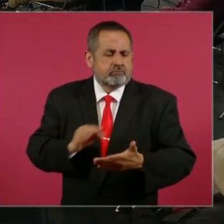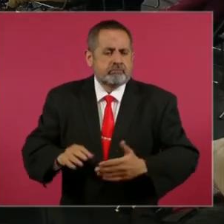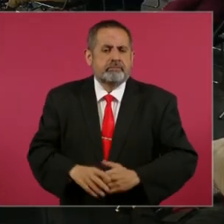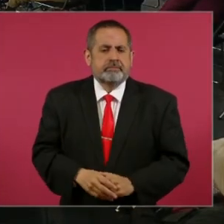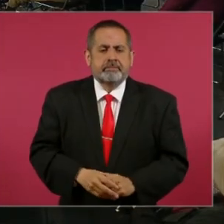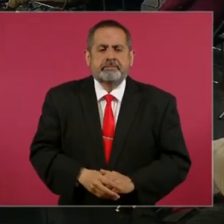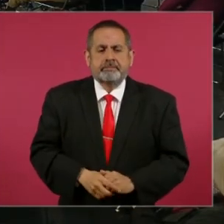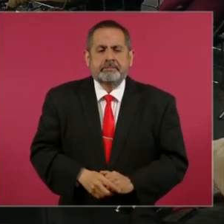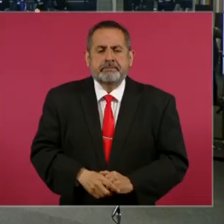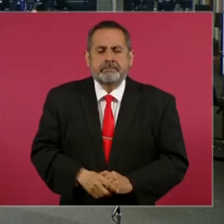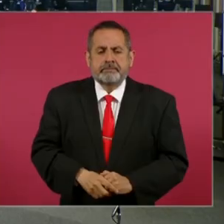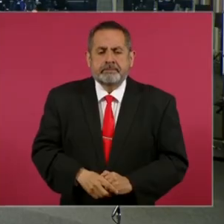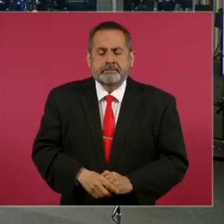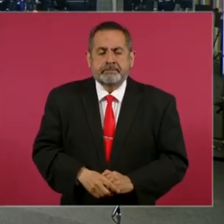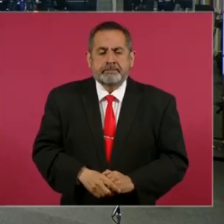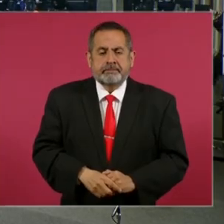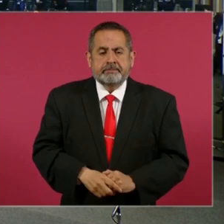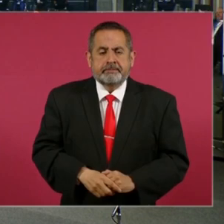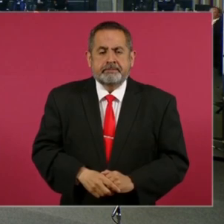a